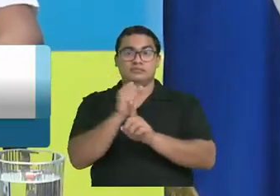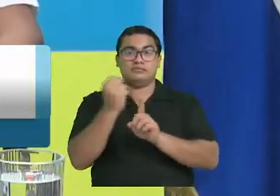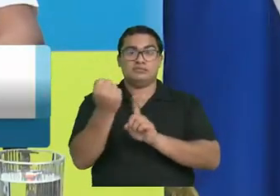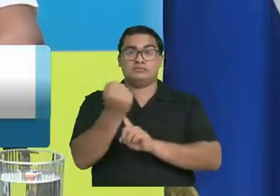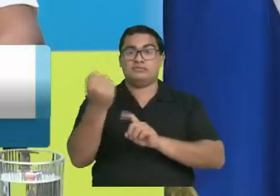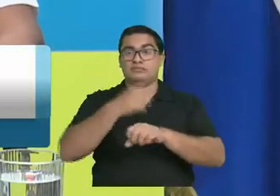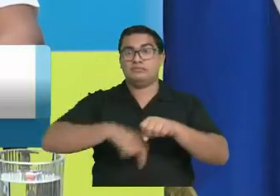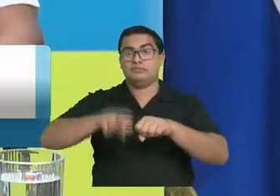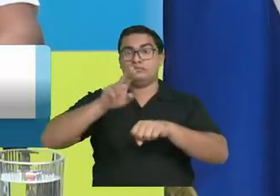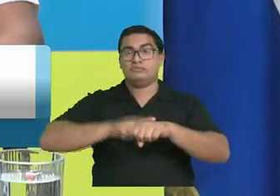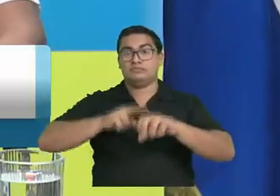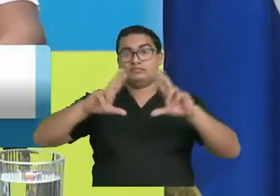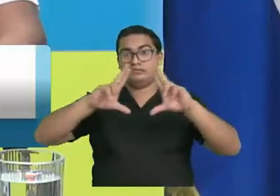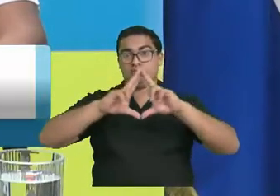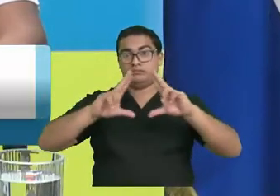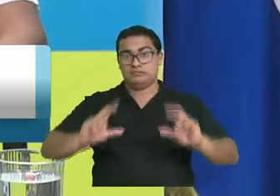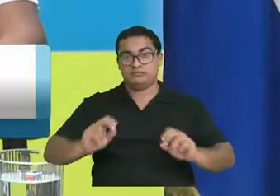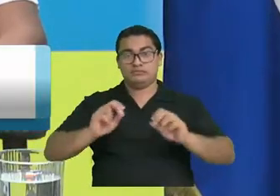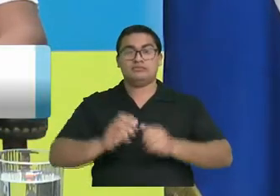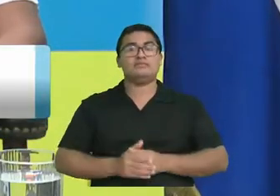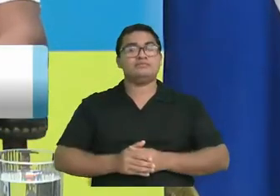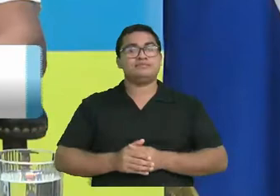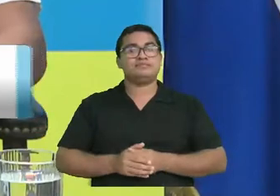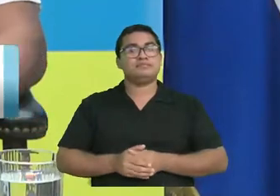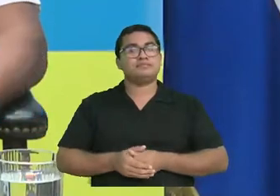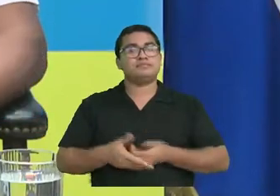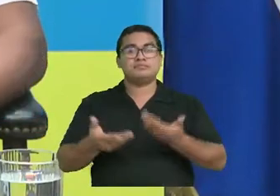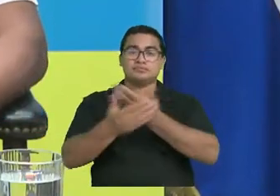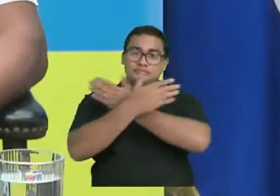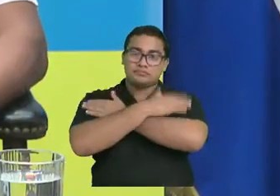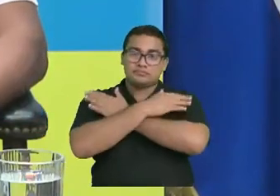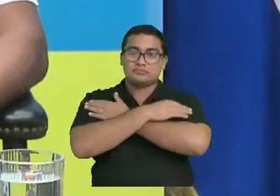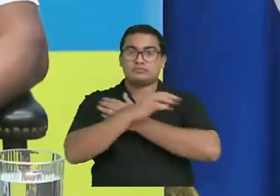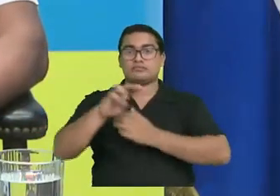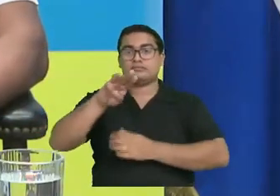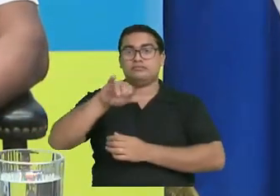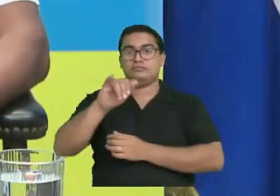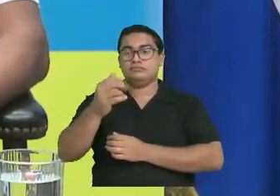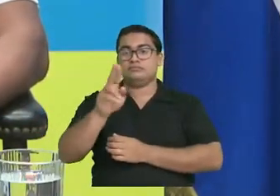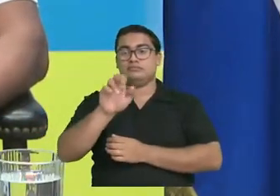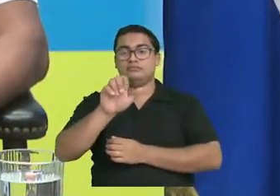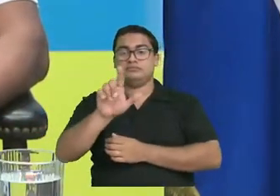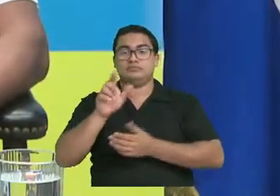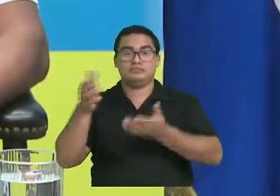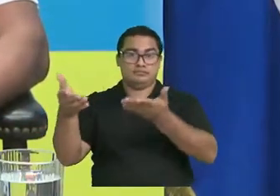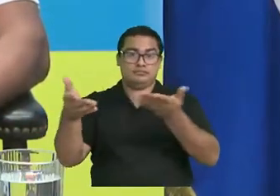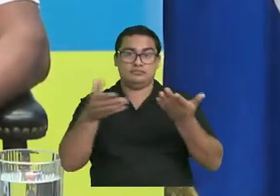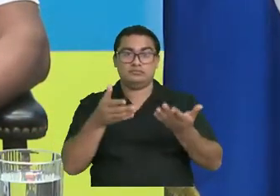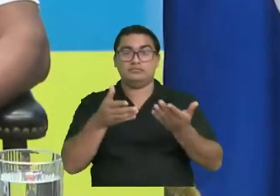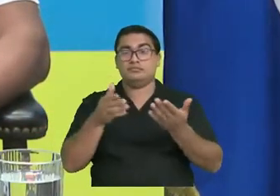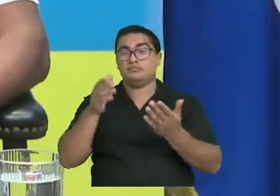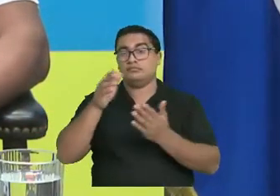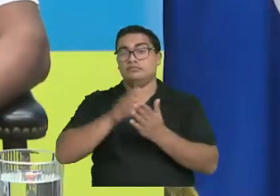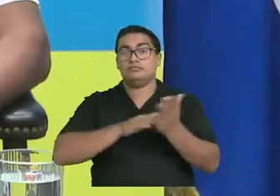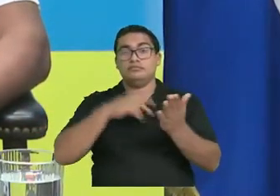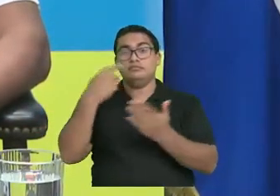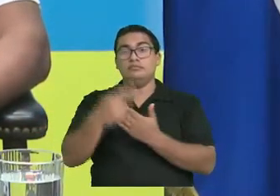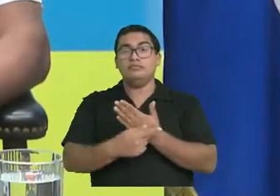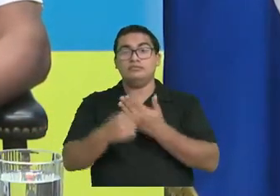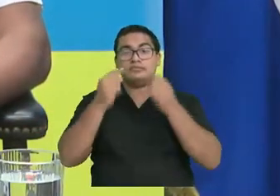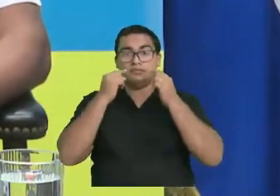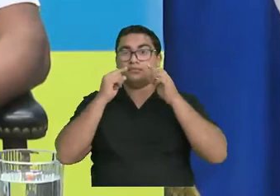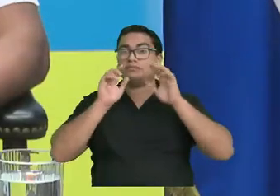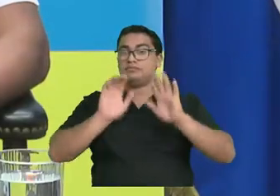canal parlamentario, el canal de la Asamblea Nacional. Te saluda Miguel Carranza Mena y te doy la bienvenida a Prevenir es